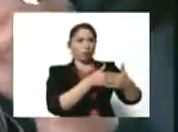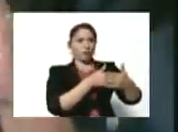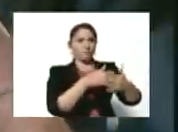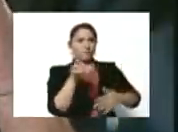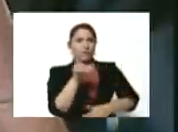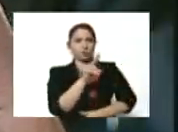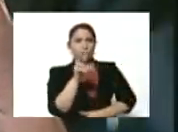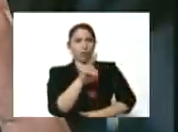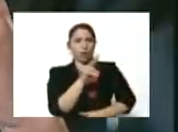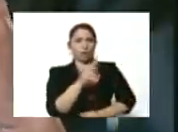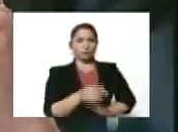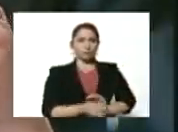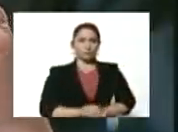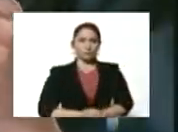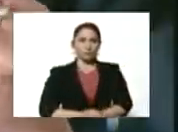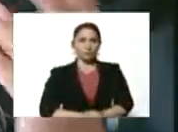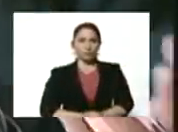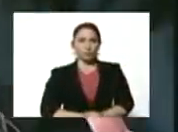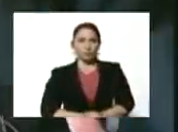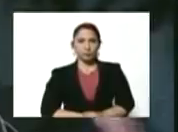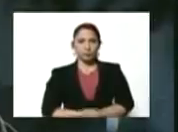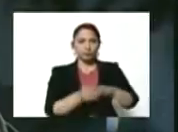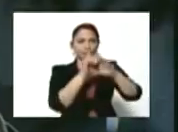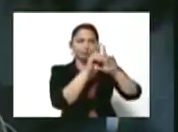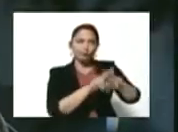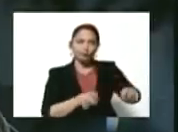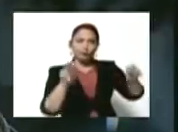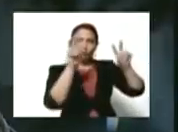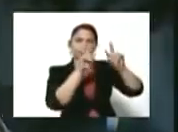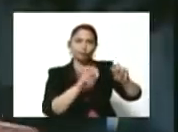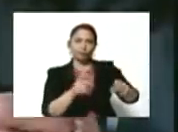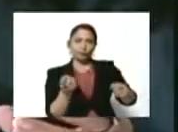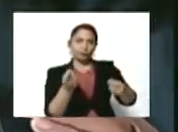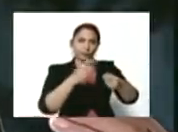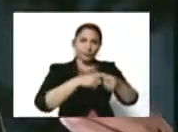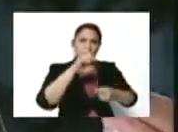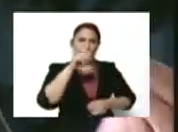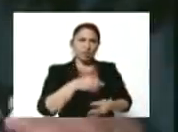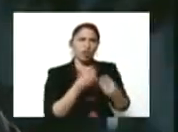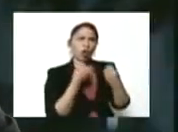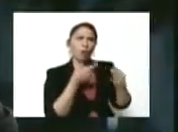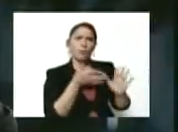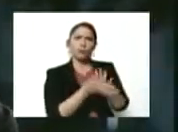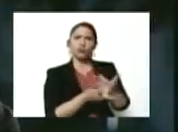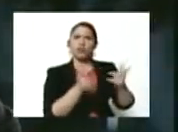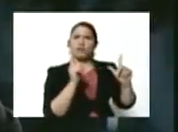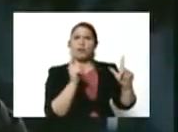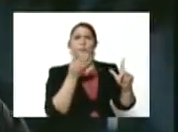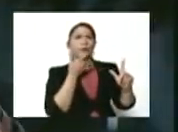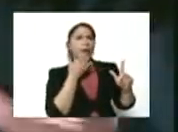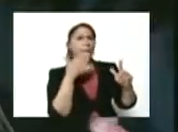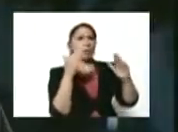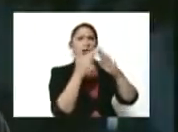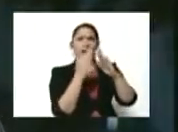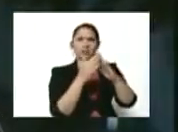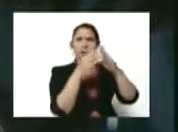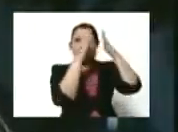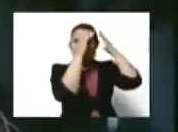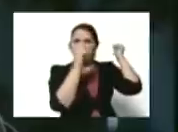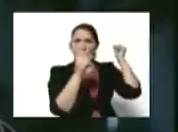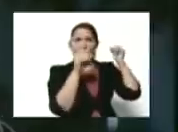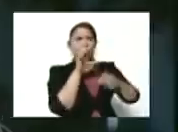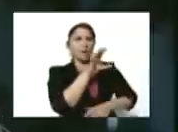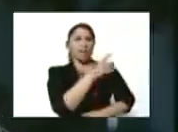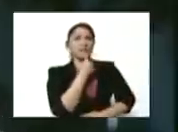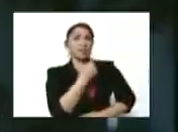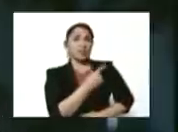Venezuela, la investigación que incluye cómo es posible que la residencia de un embajador de un país que se